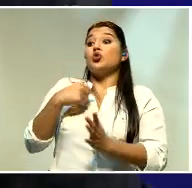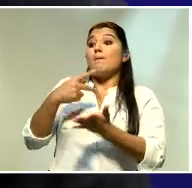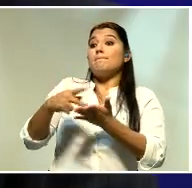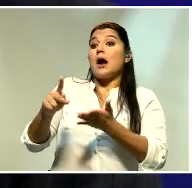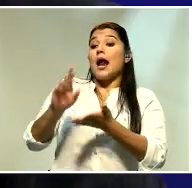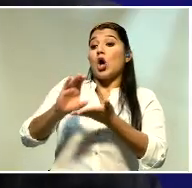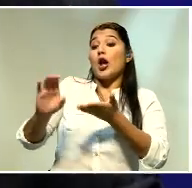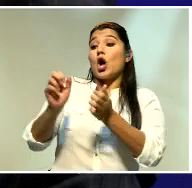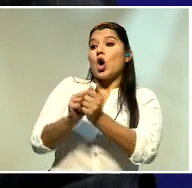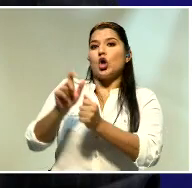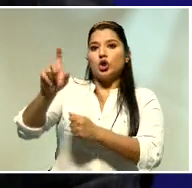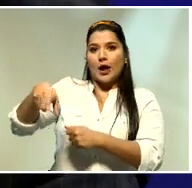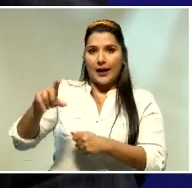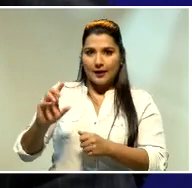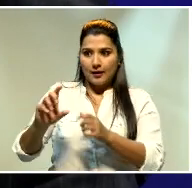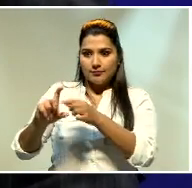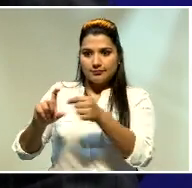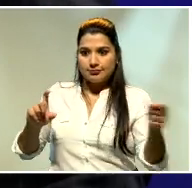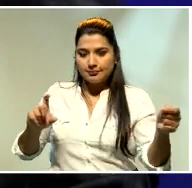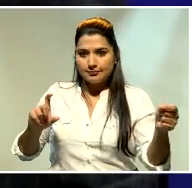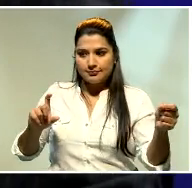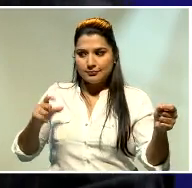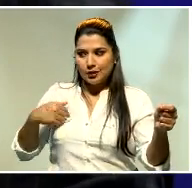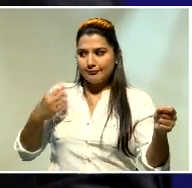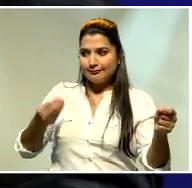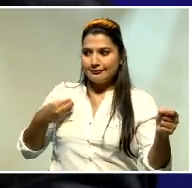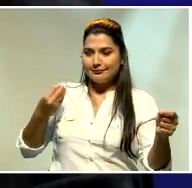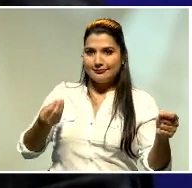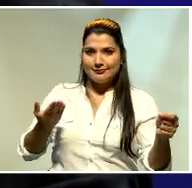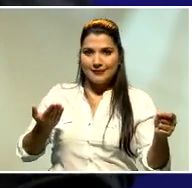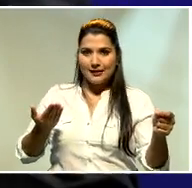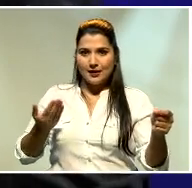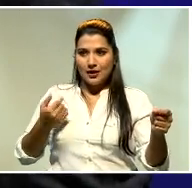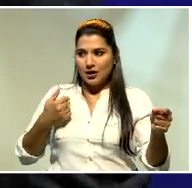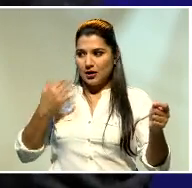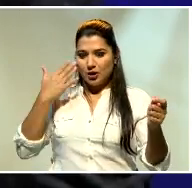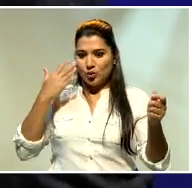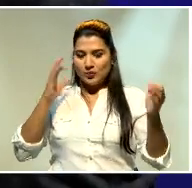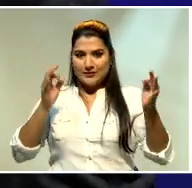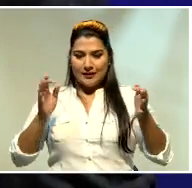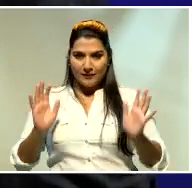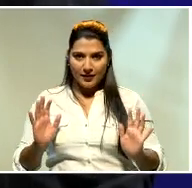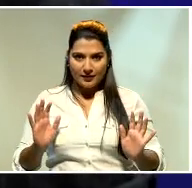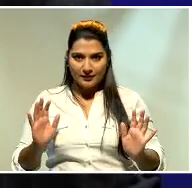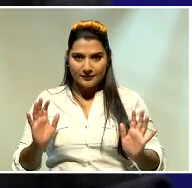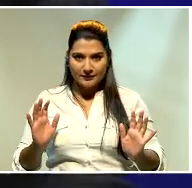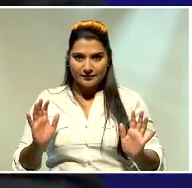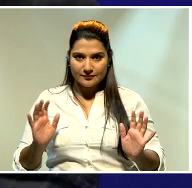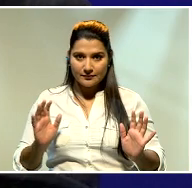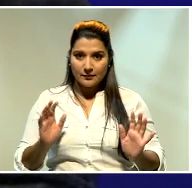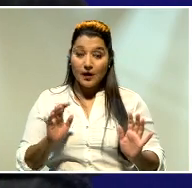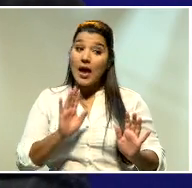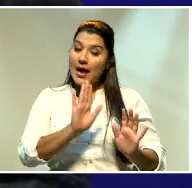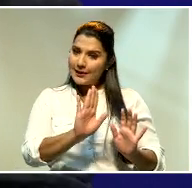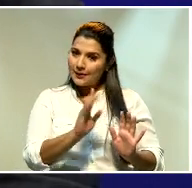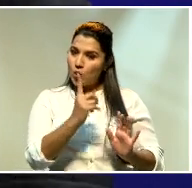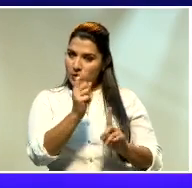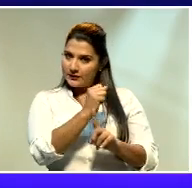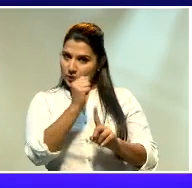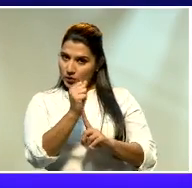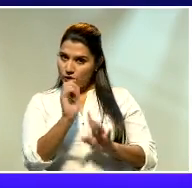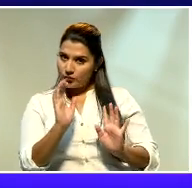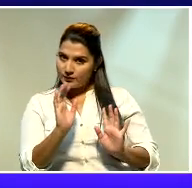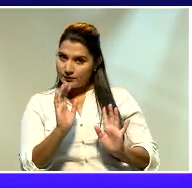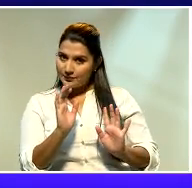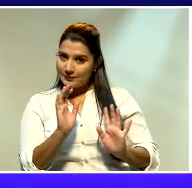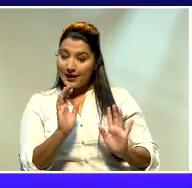es con la tarjeta y me quitan la tarjeta, yo voy a decir, no, esto no salió bien. Ese es un escenario. A lo mejor el